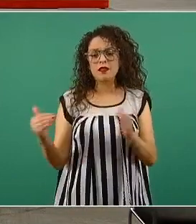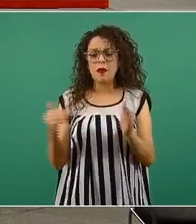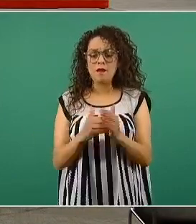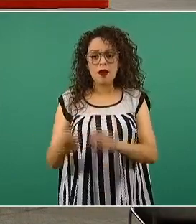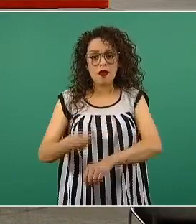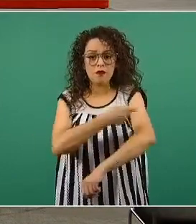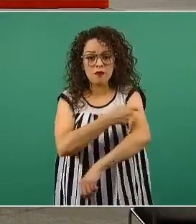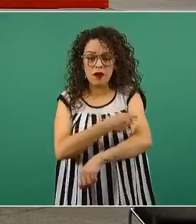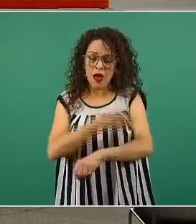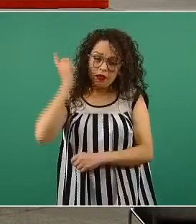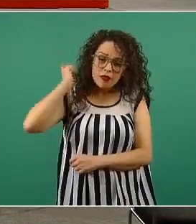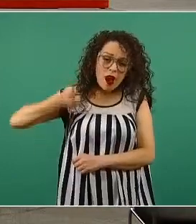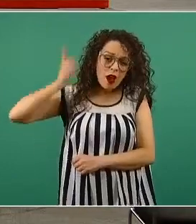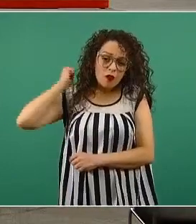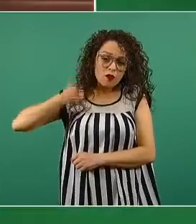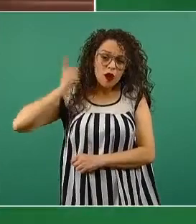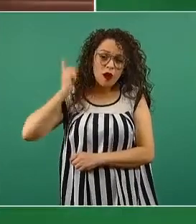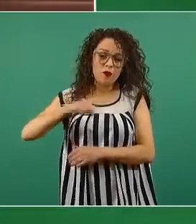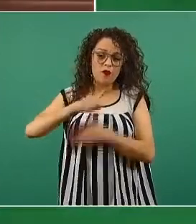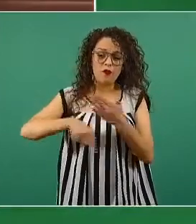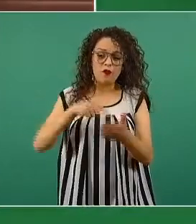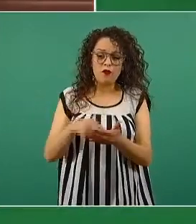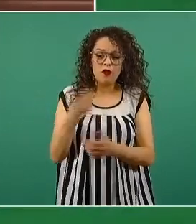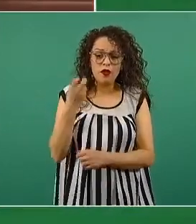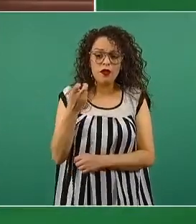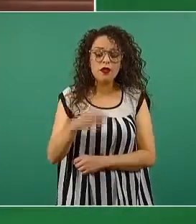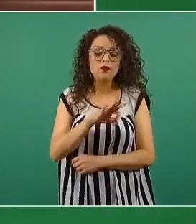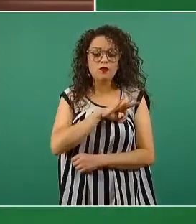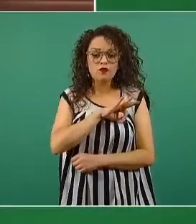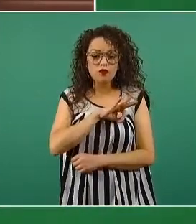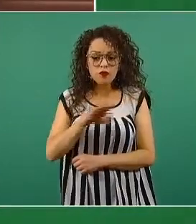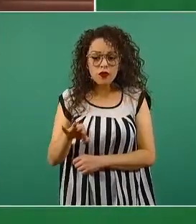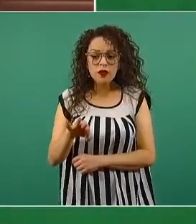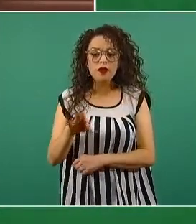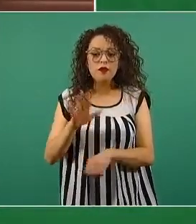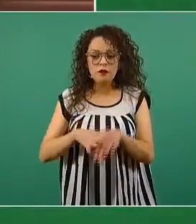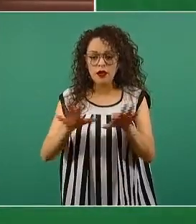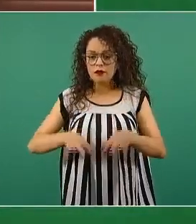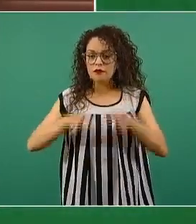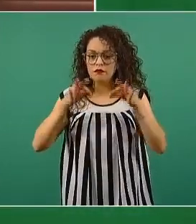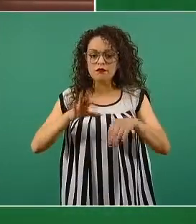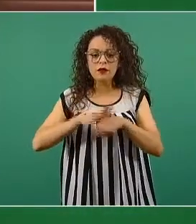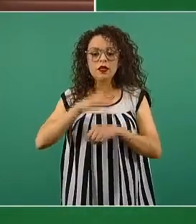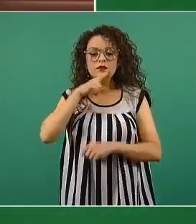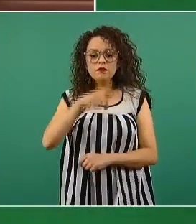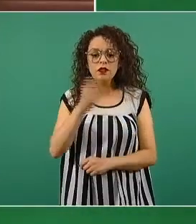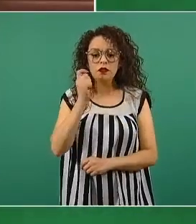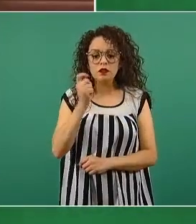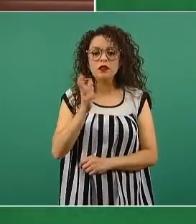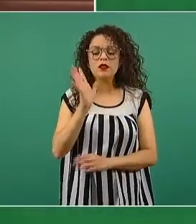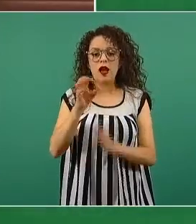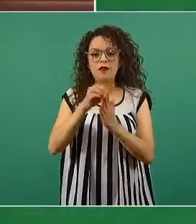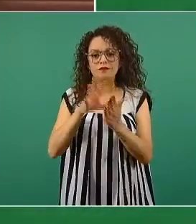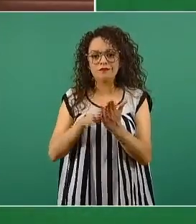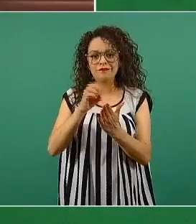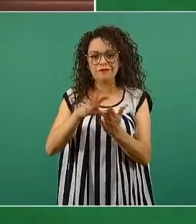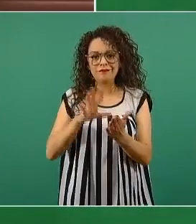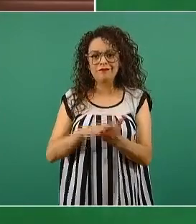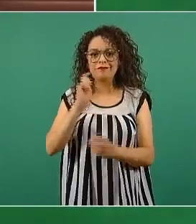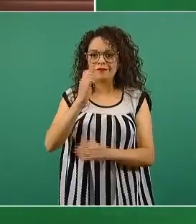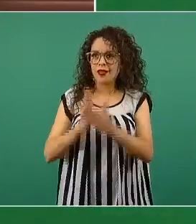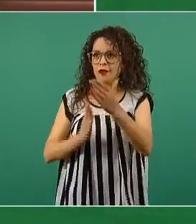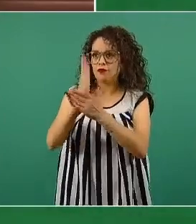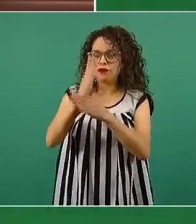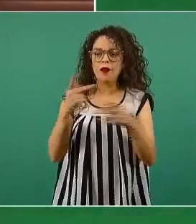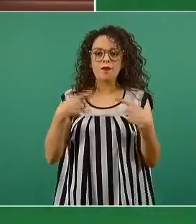diarias en un macrocentro, y por lo tanto se puede tener la eficiencia para lograr los números que hemos obtenido en los últimos